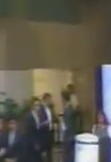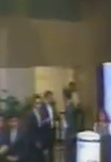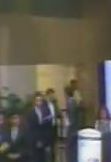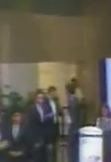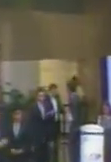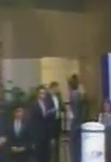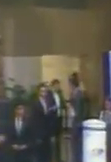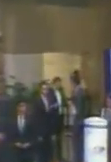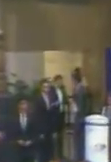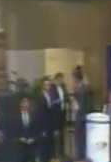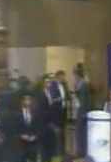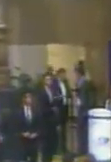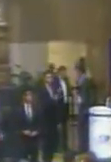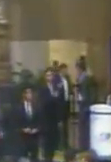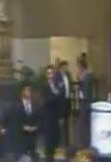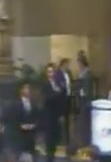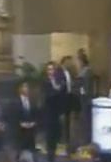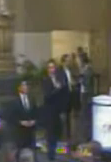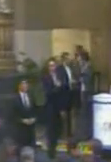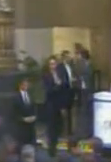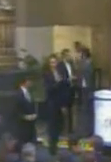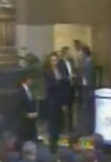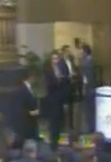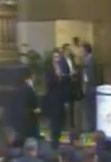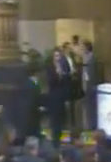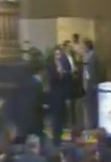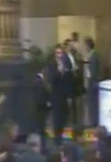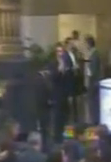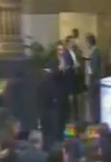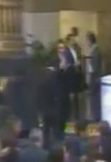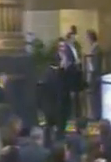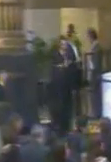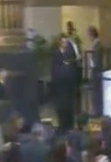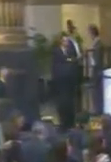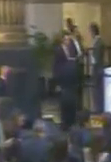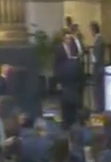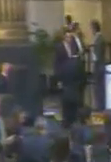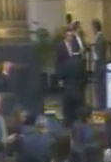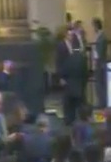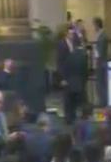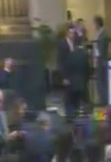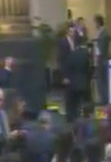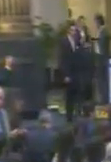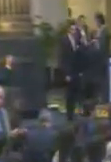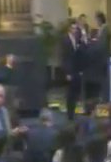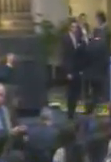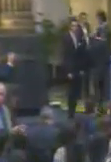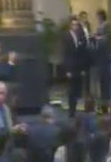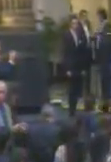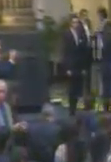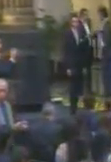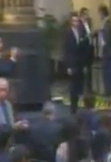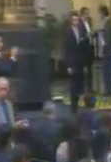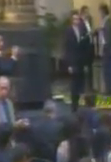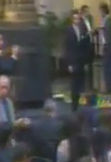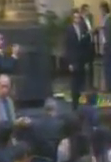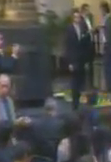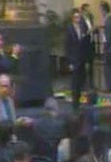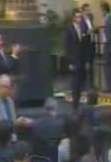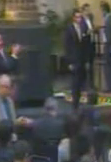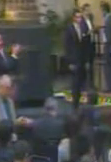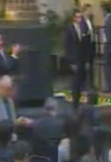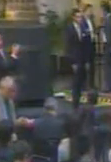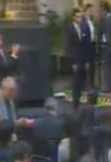del Estado mexicano en el foro México en el Mundo, diagnóstico y perspectivas de las relaciones